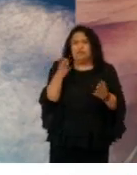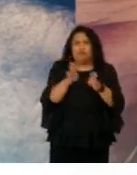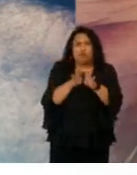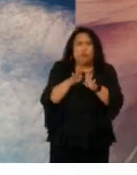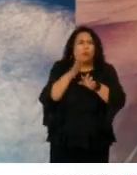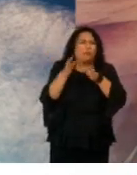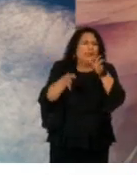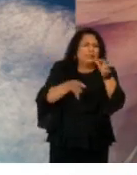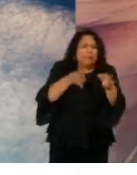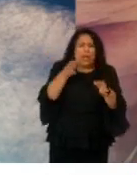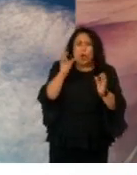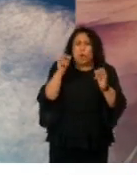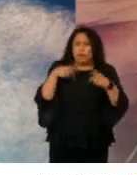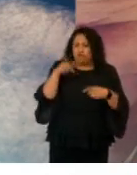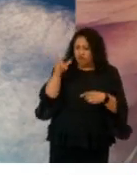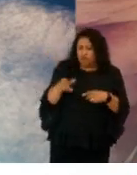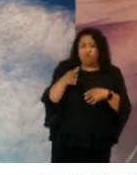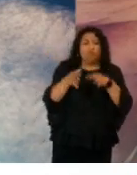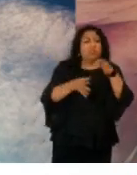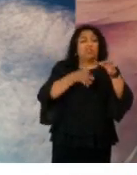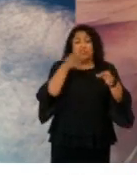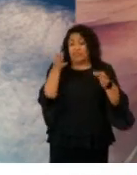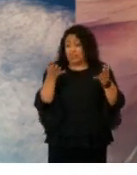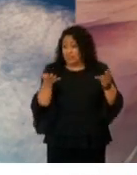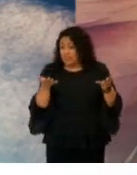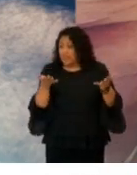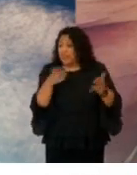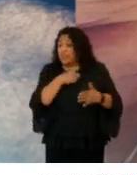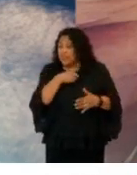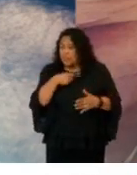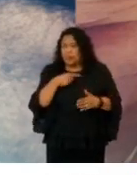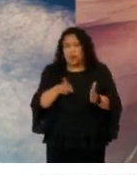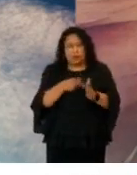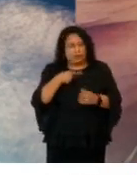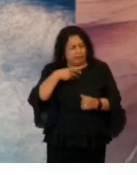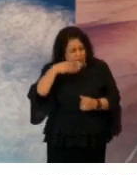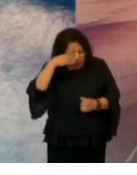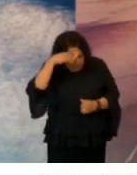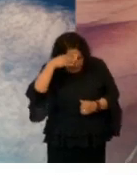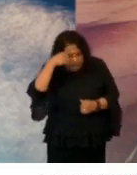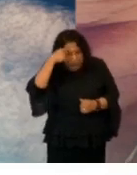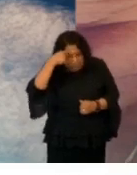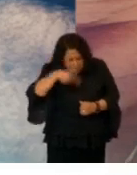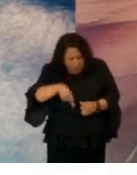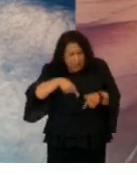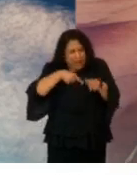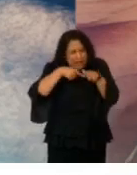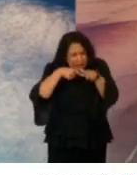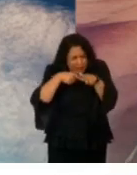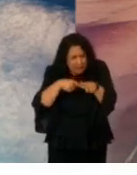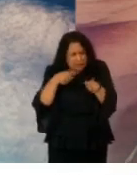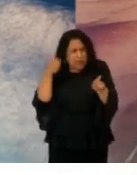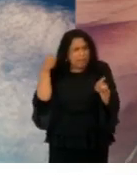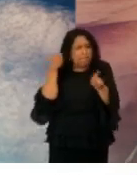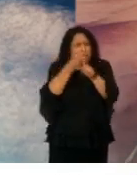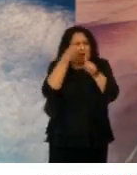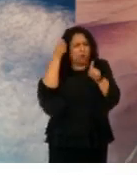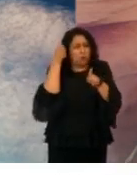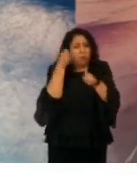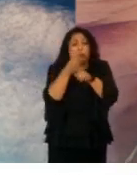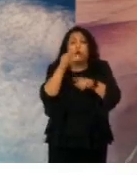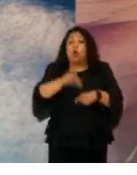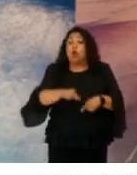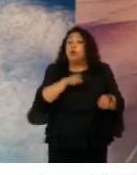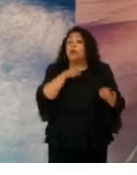o mensajes que son como estos mensajes que se tienen que repensar para que sigan teniendo el mismo impacto. Porque hoy en día no le